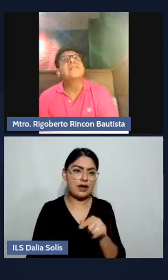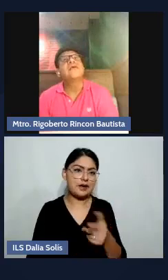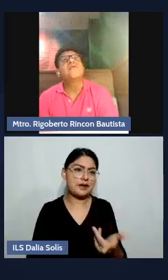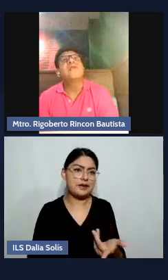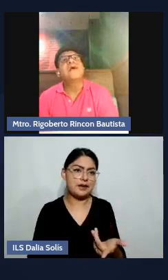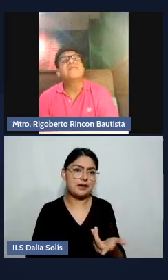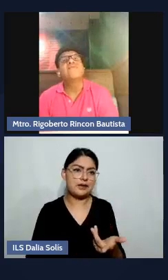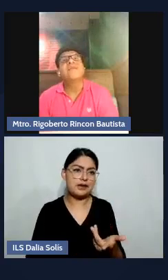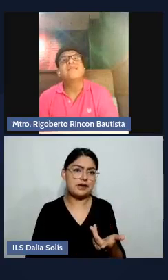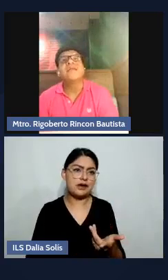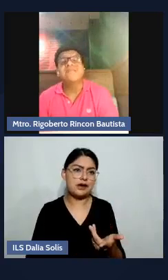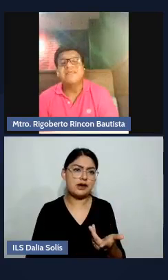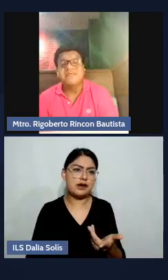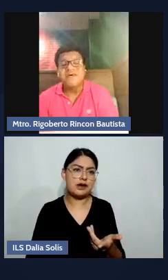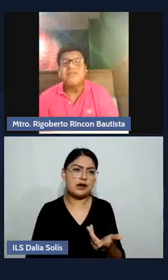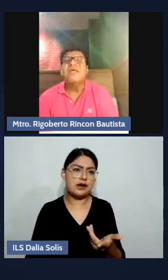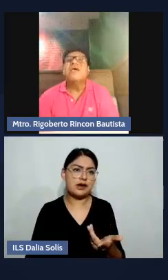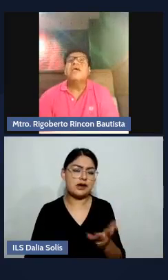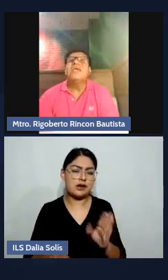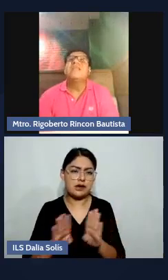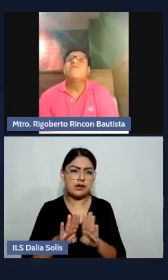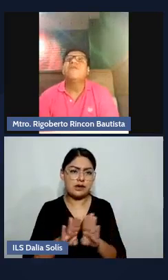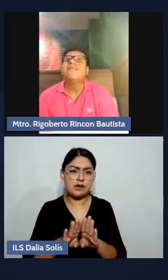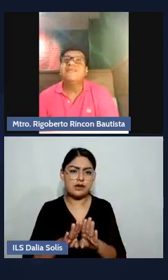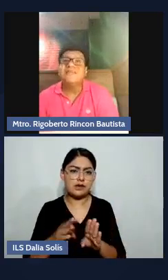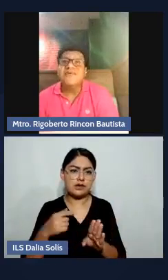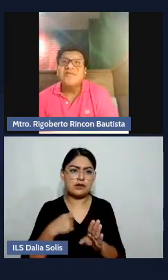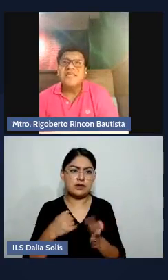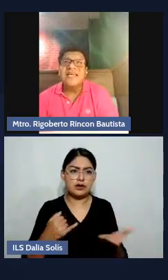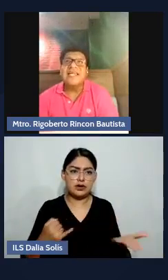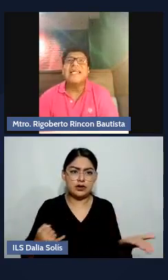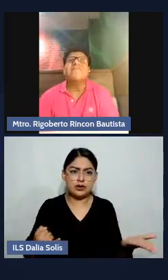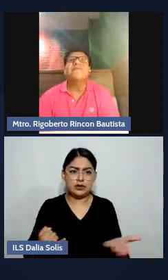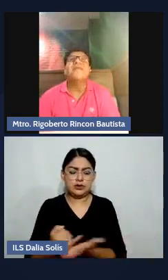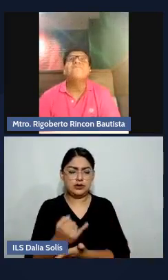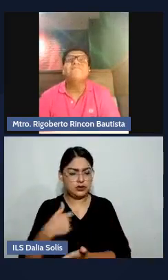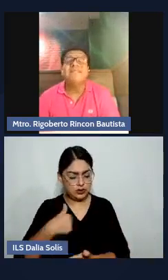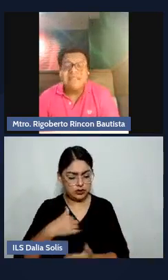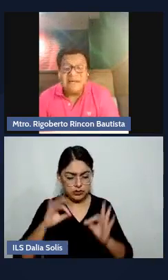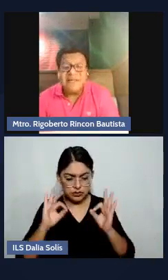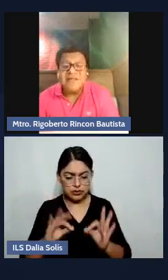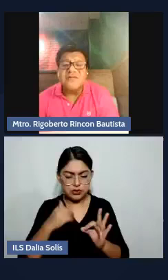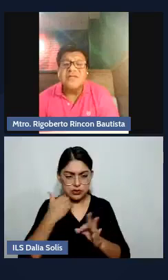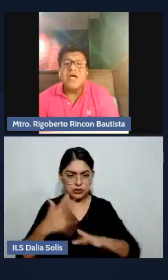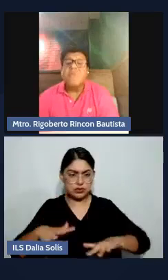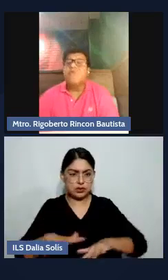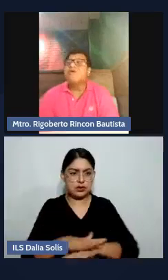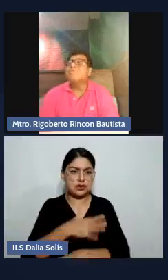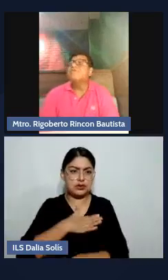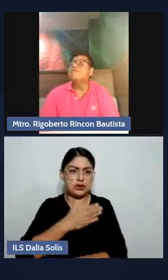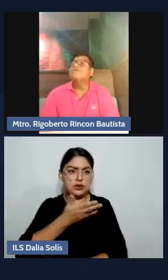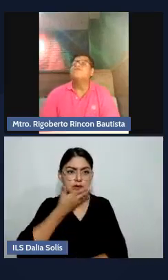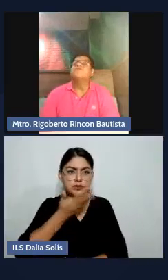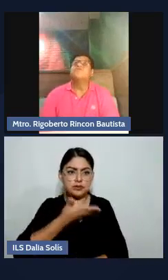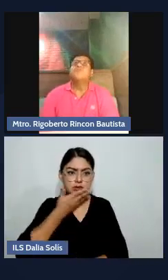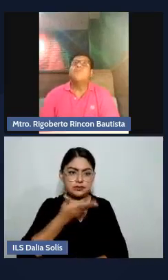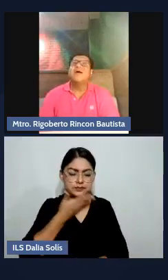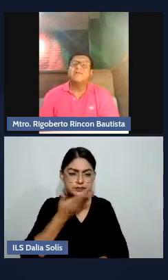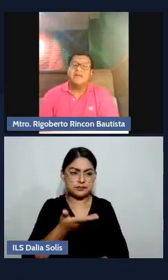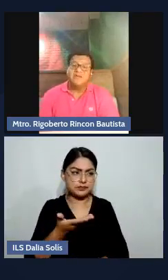de una intervención y de una decisión de querer cambiar mis hábitos por hábitos mucho más